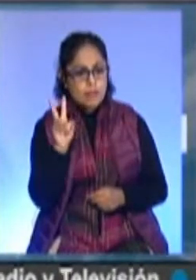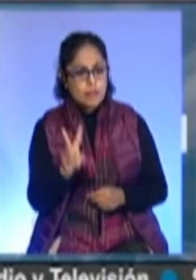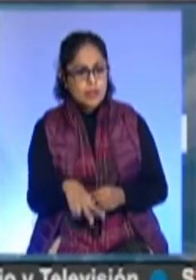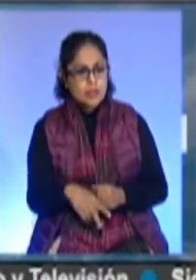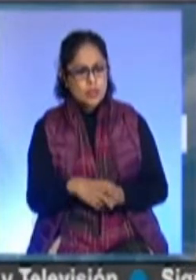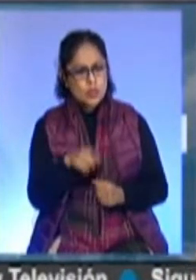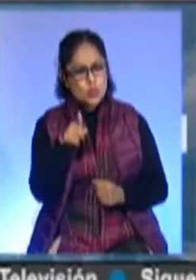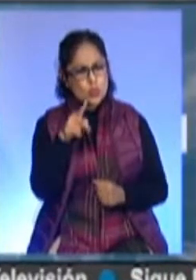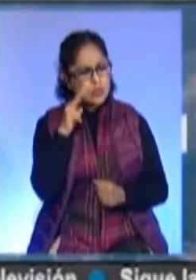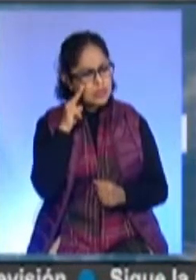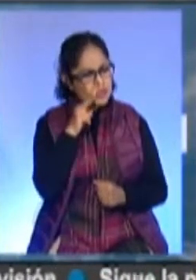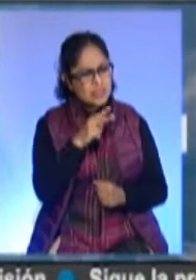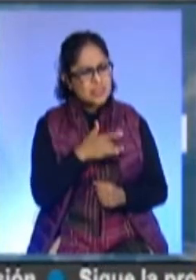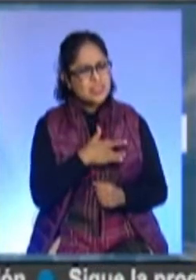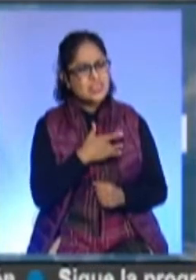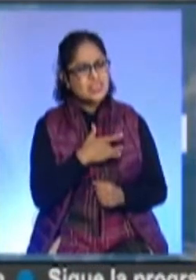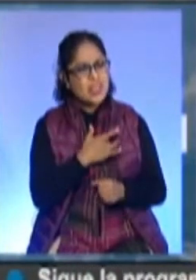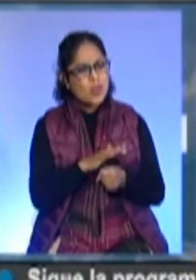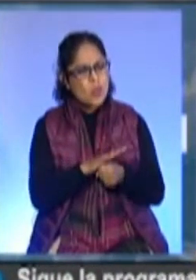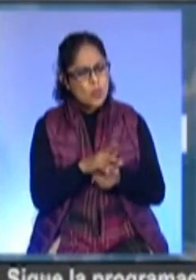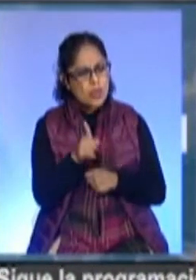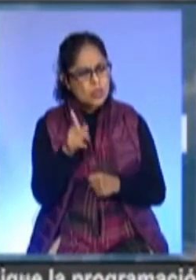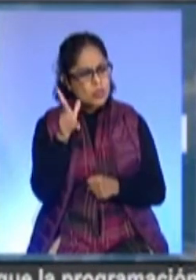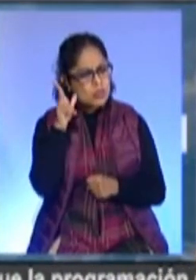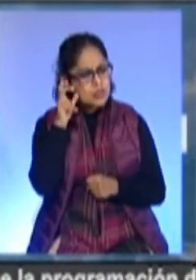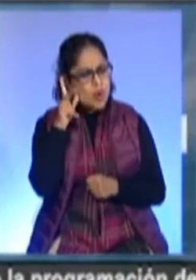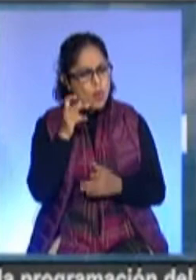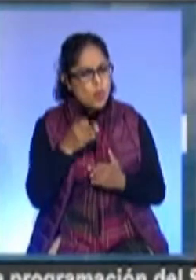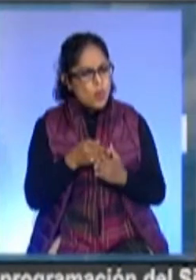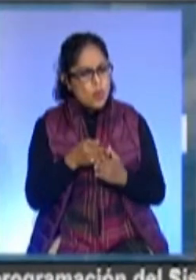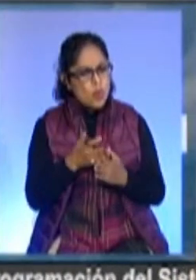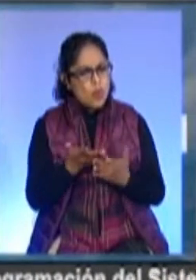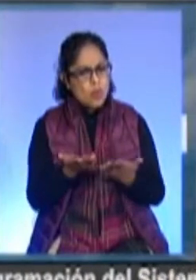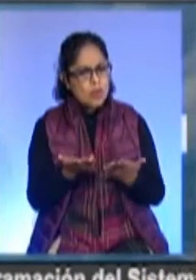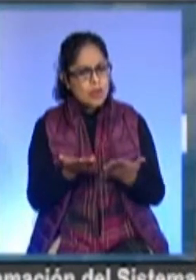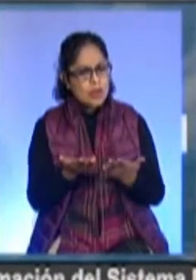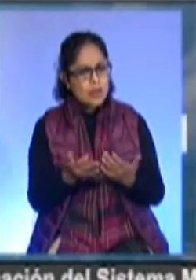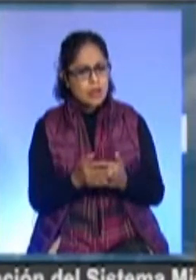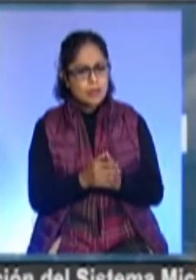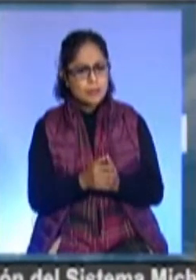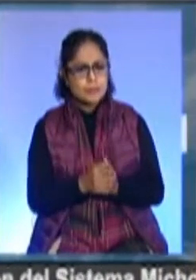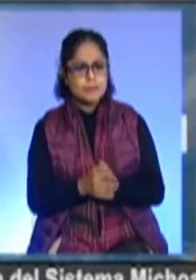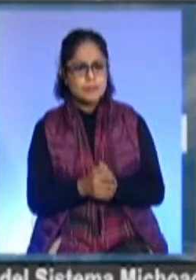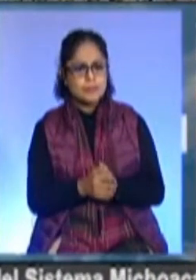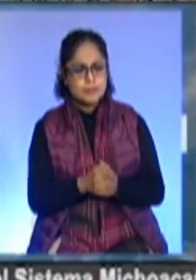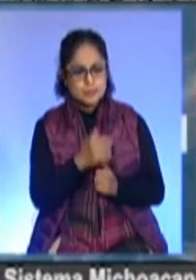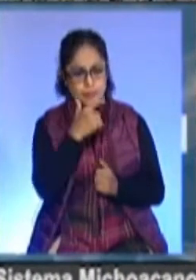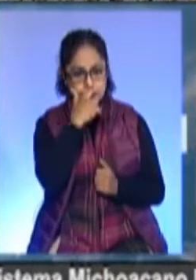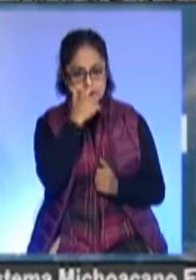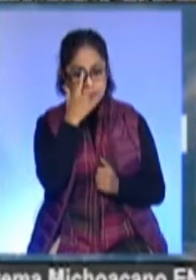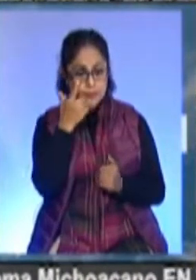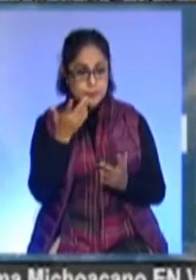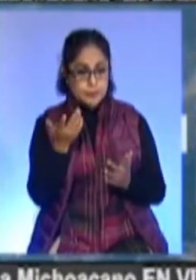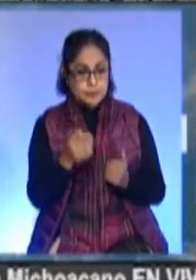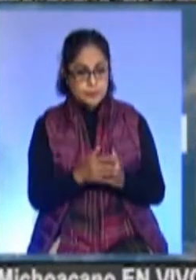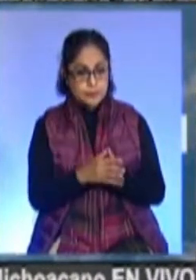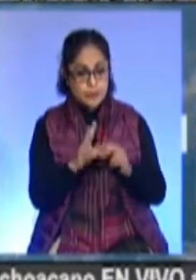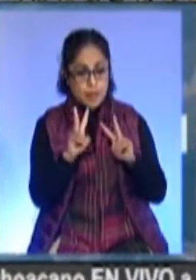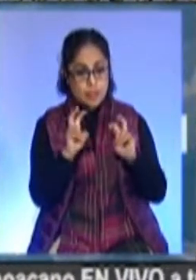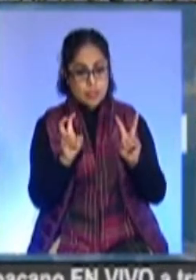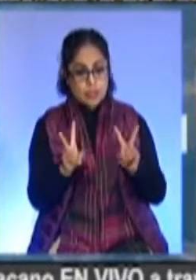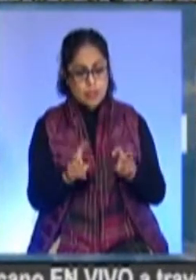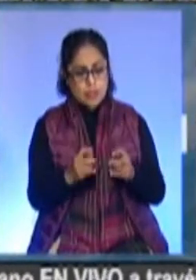se percibió, qué se escuchó el día de hoy en Cherán relacionado al tema de migración? Bueno, para empezar, el tema es